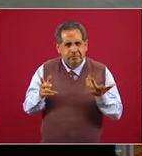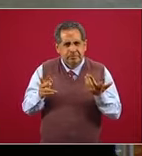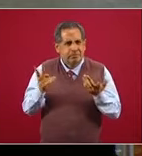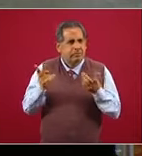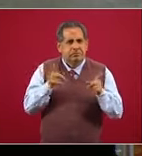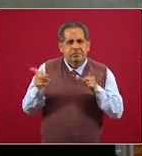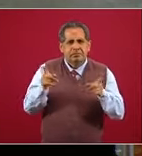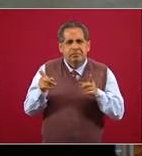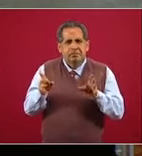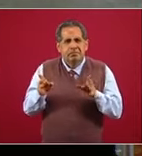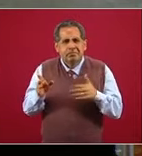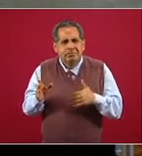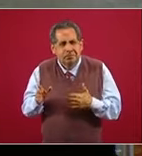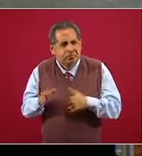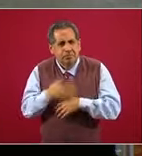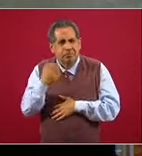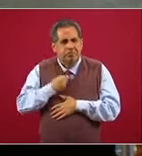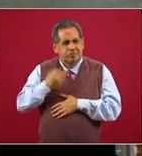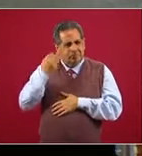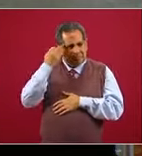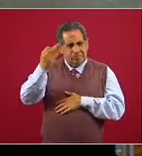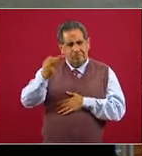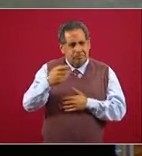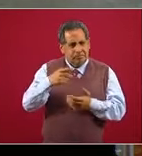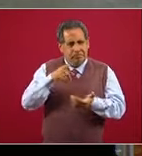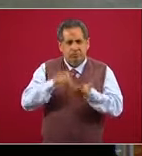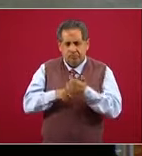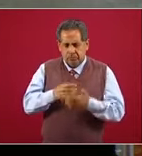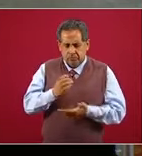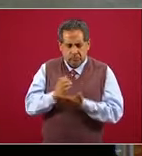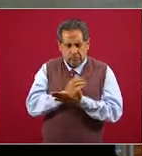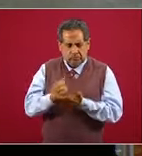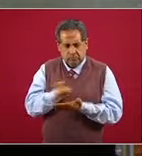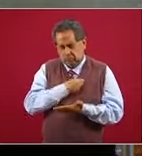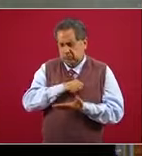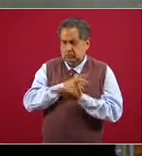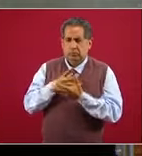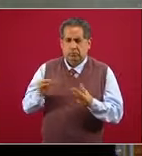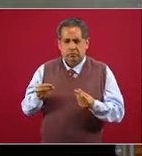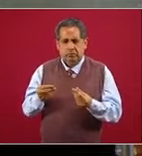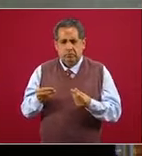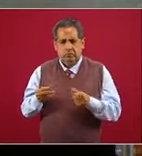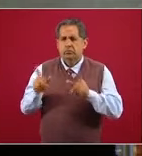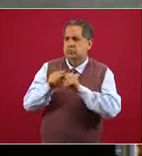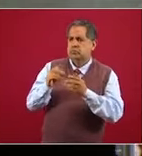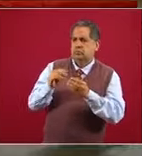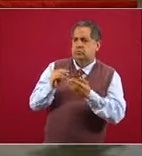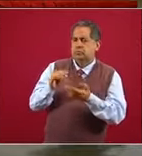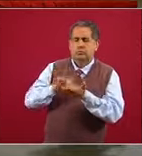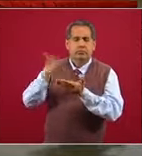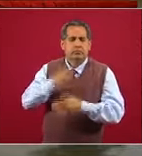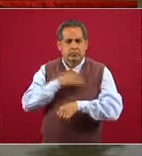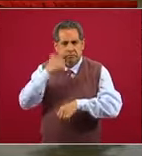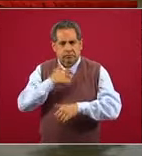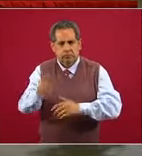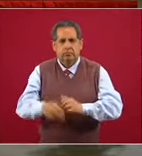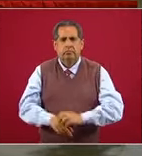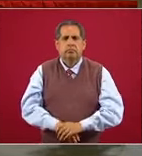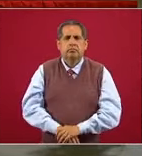estas dos gráficas es el tiempo en que se tarda en recuperar un paciente. Digo, son muy parecidas. Muchas gracias. Buenas noches. Claro